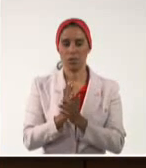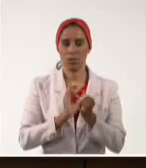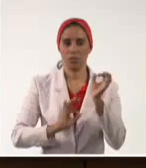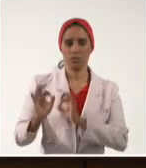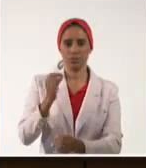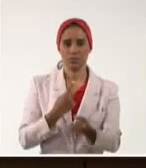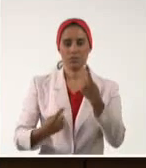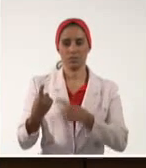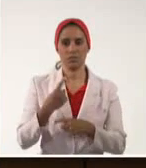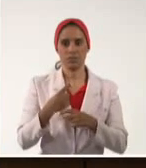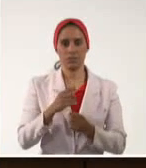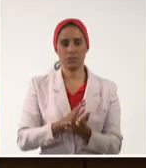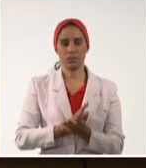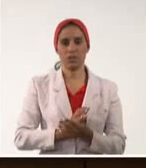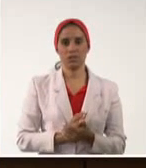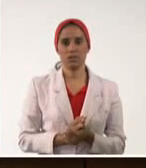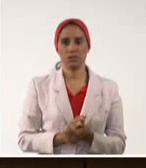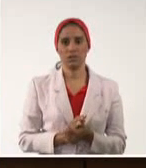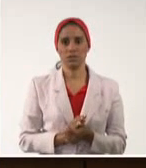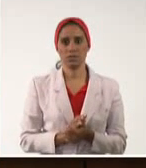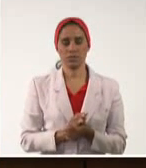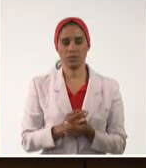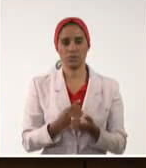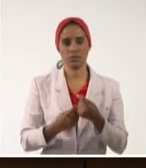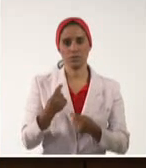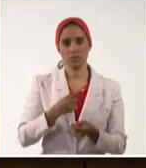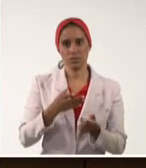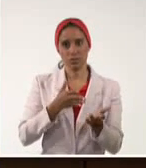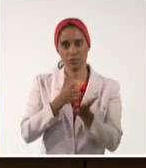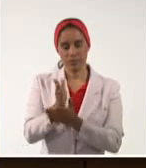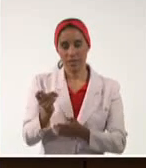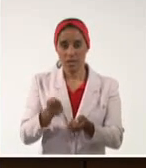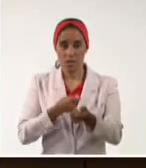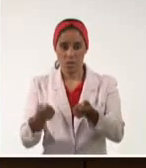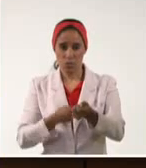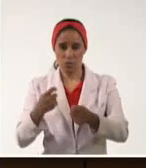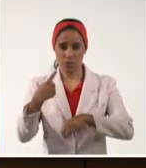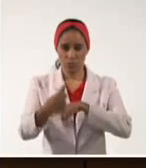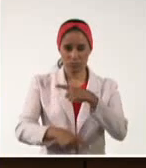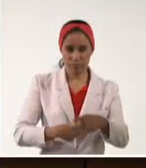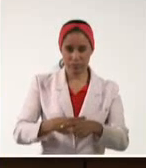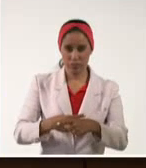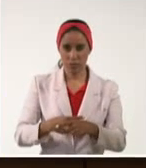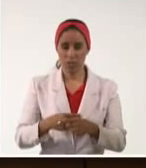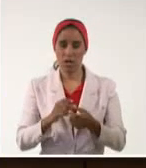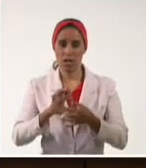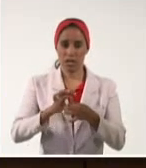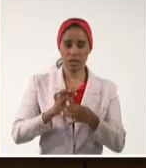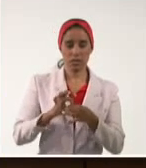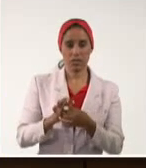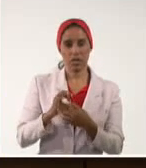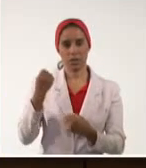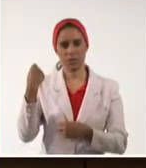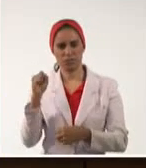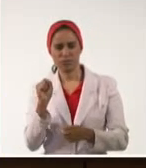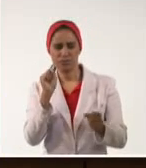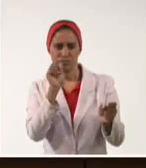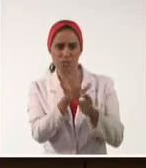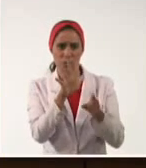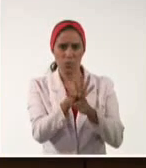el compromiso que propugna Estados Unidos en su lucha contra el terrorismo, y la actuación permisiva